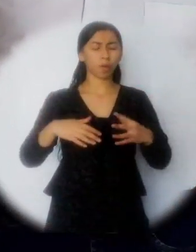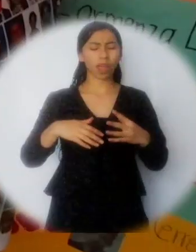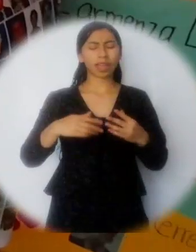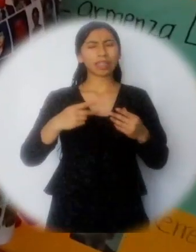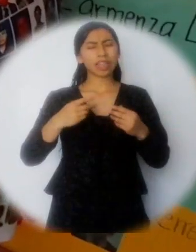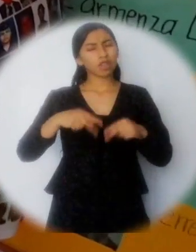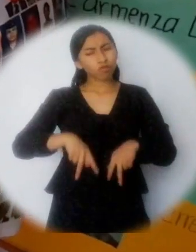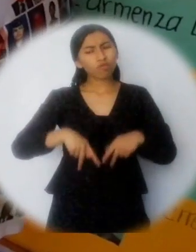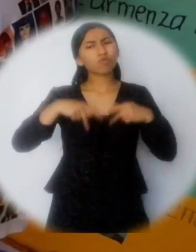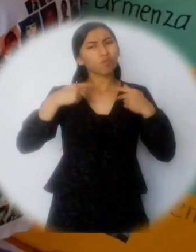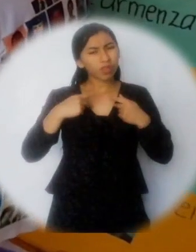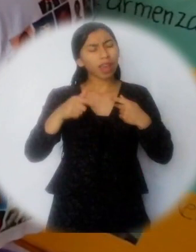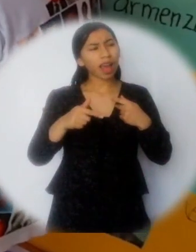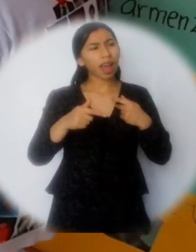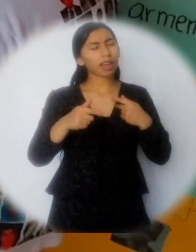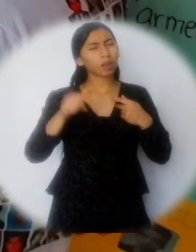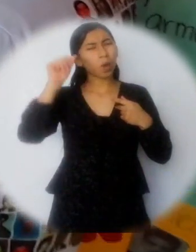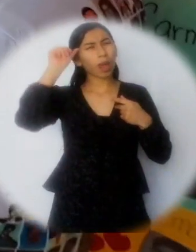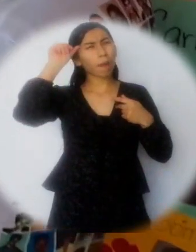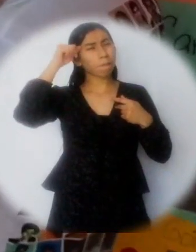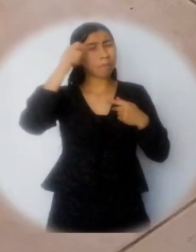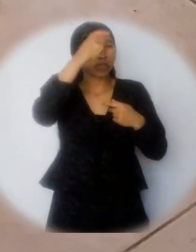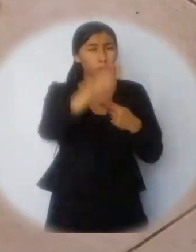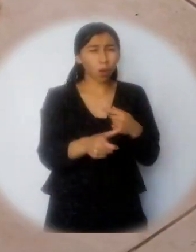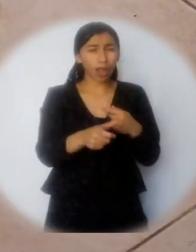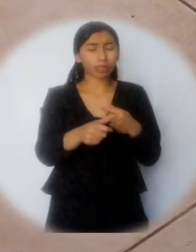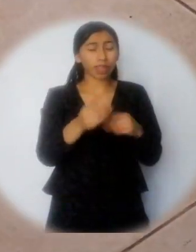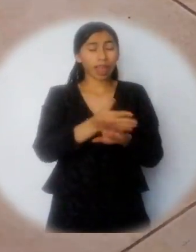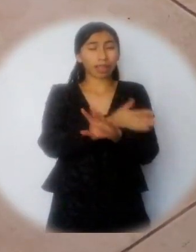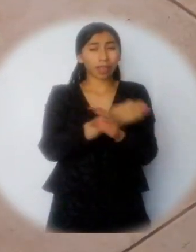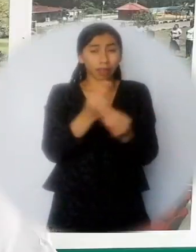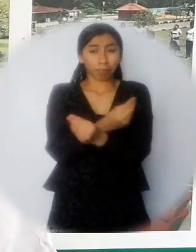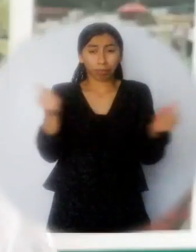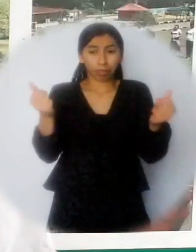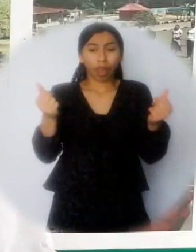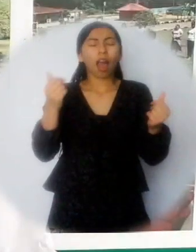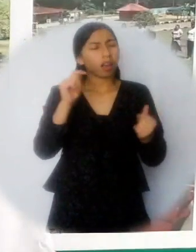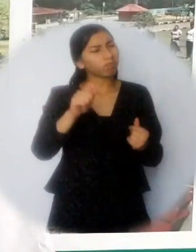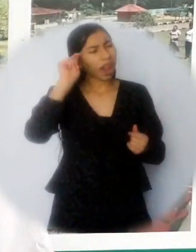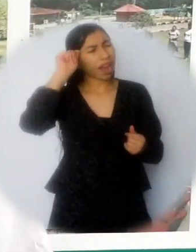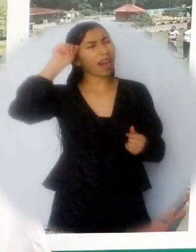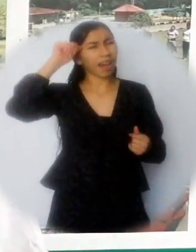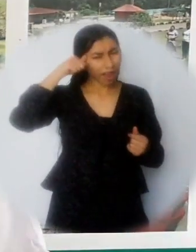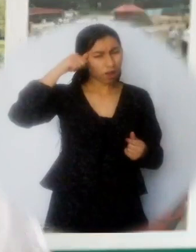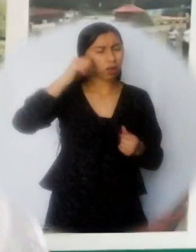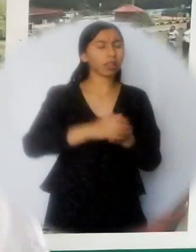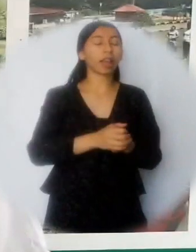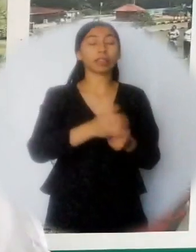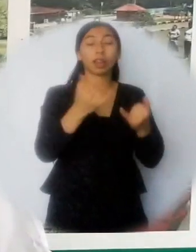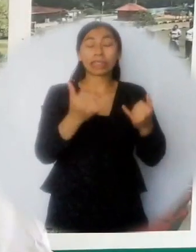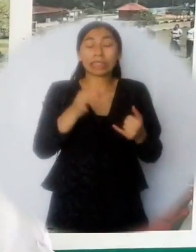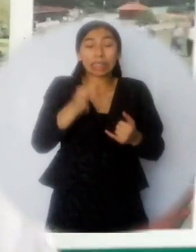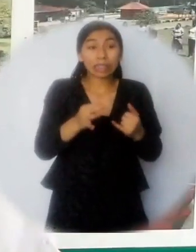que las víctimas de desaparición forzada sean recordadas. Una galería que simboliza el nombre de ellos, que está